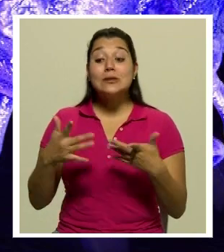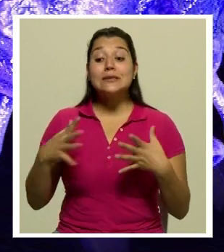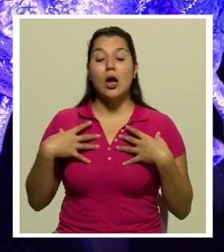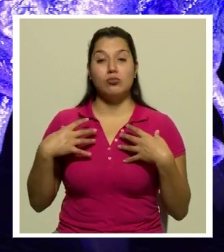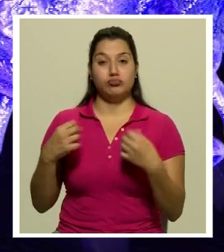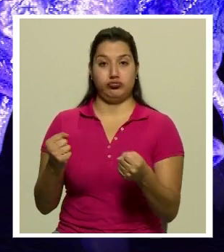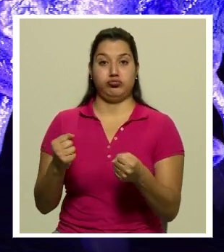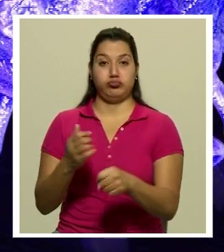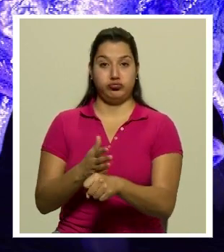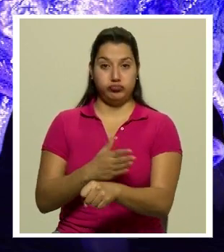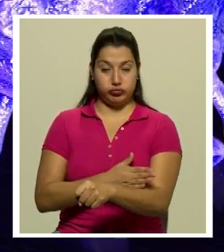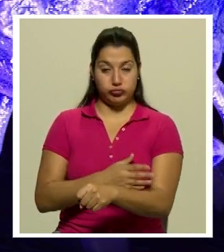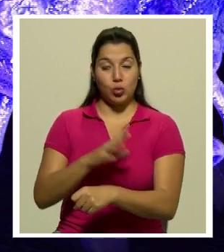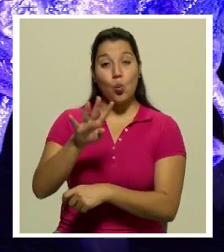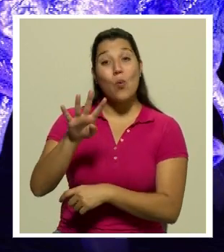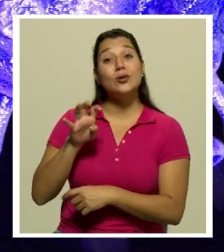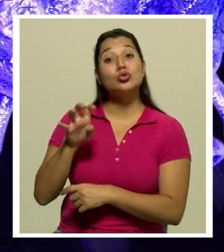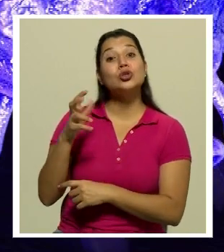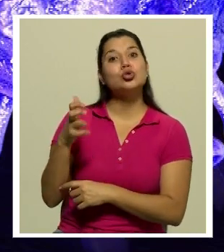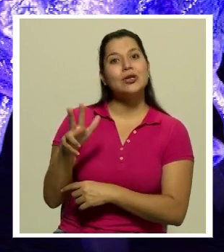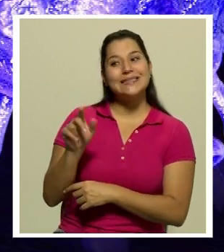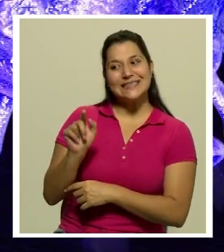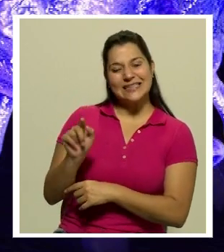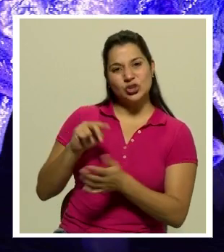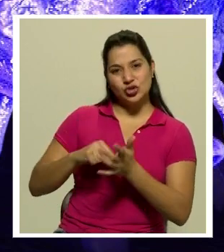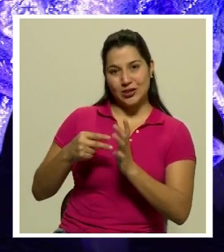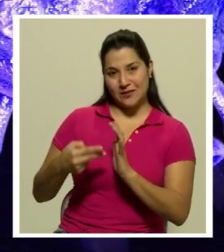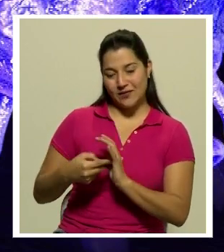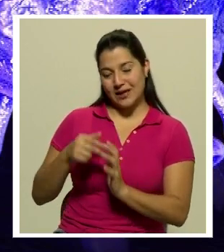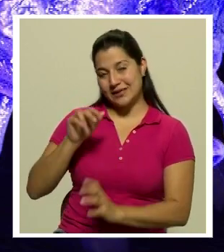son 413, lo que representa un